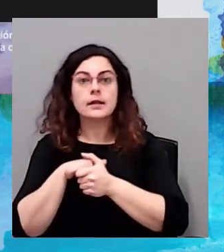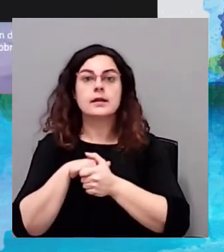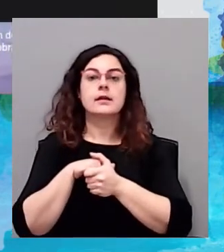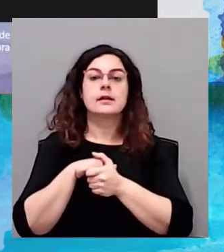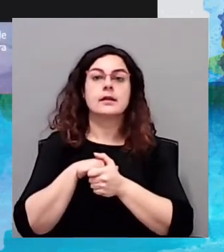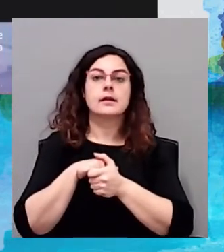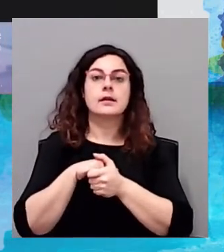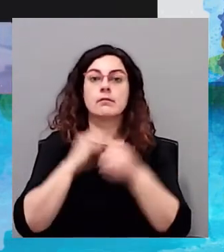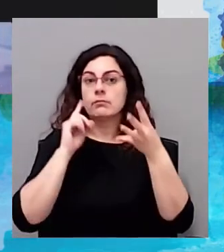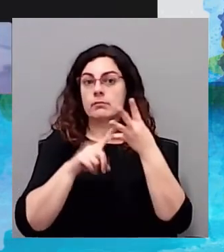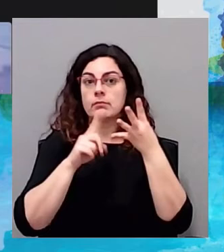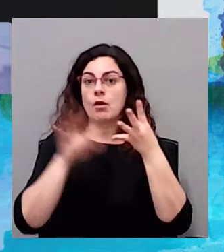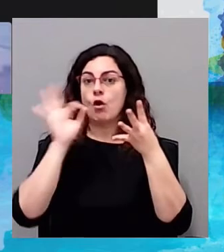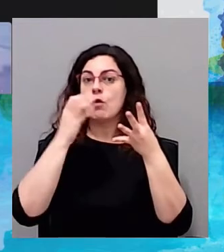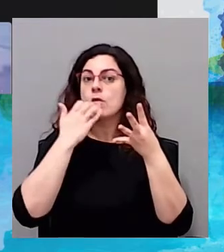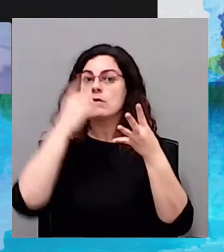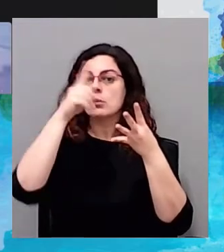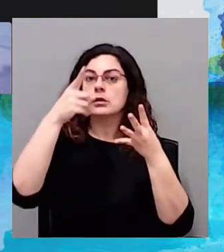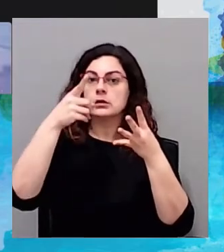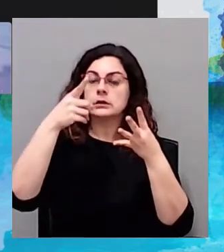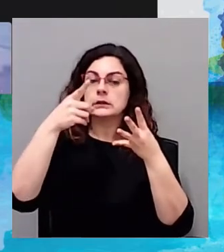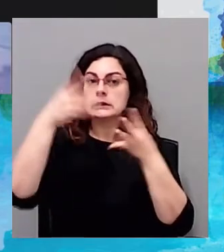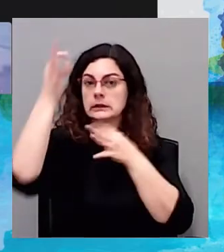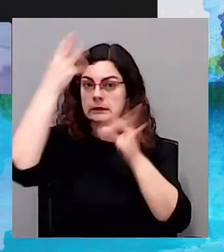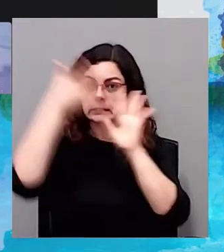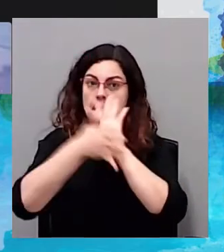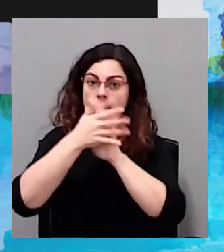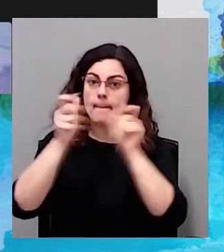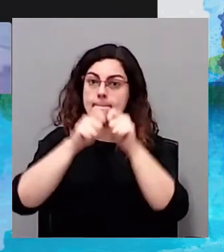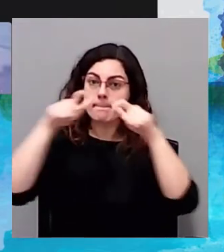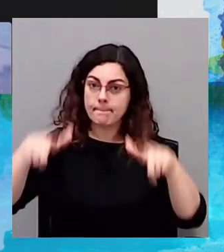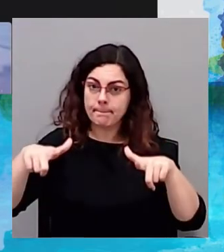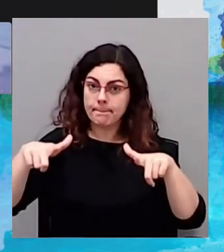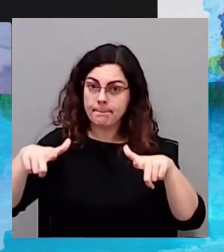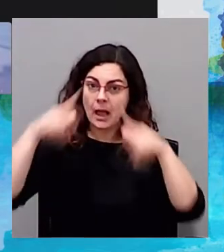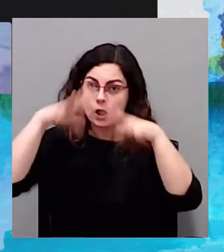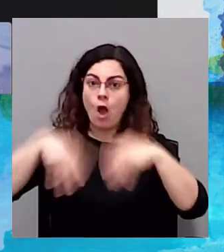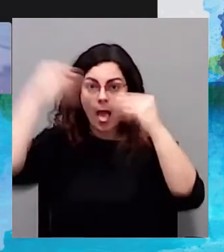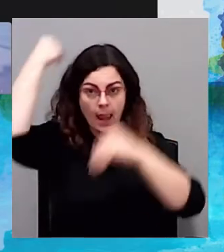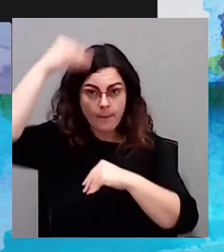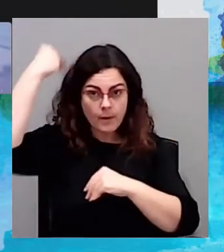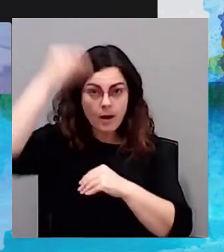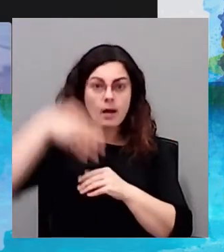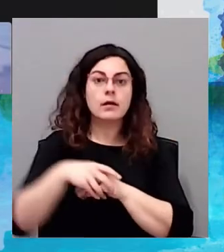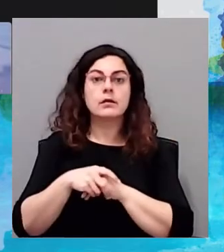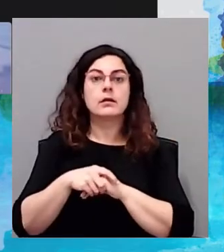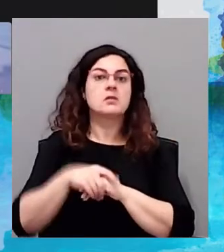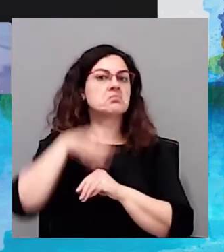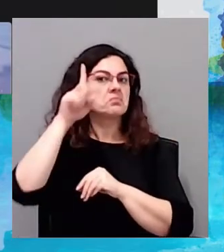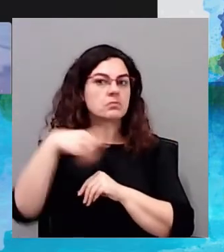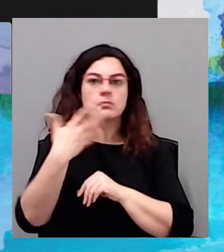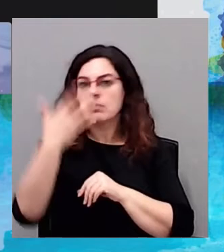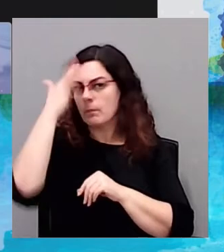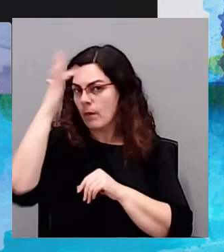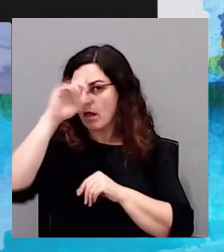o esta, que os puede tocar describir este patio de la Alhambra, que también, imaginas que